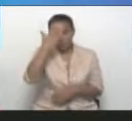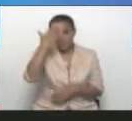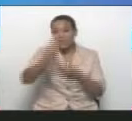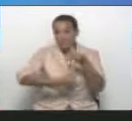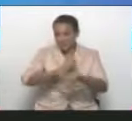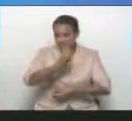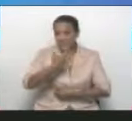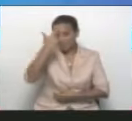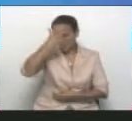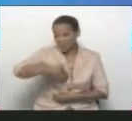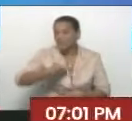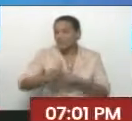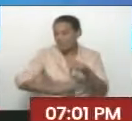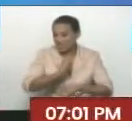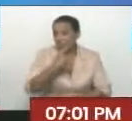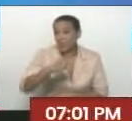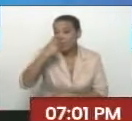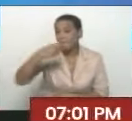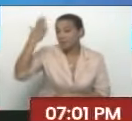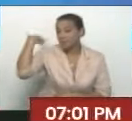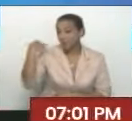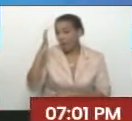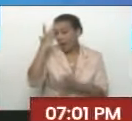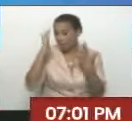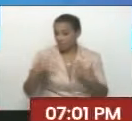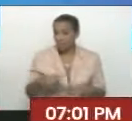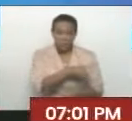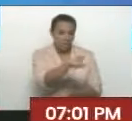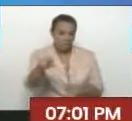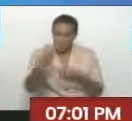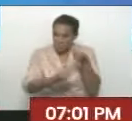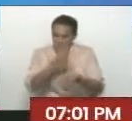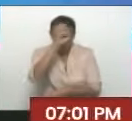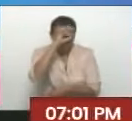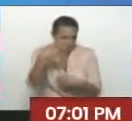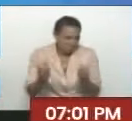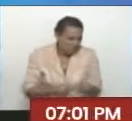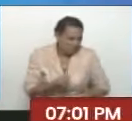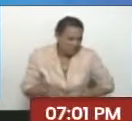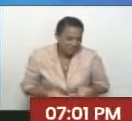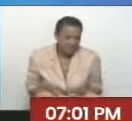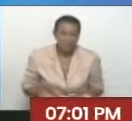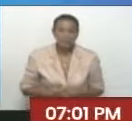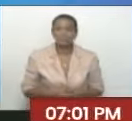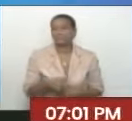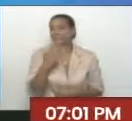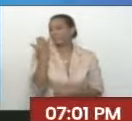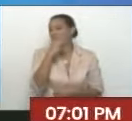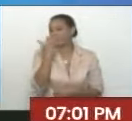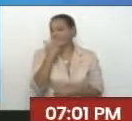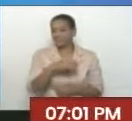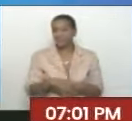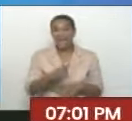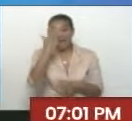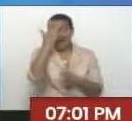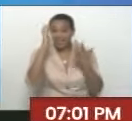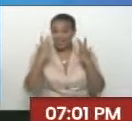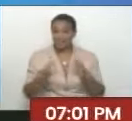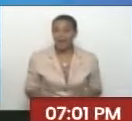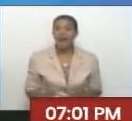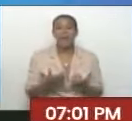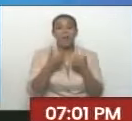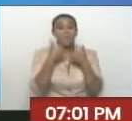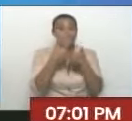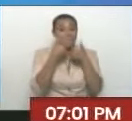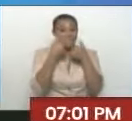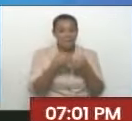estaba haciendo yo. Lo que no sé qué estaban haciendo ustedes. Ah, carnavales estuvieron de